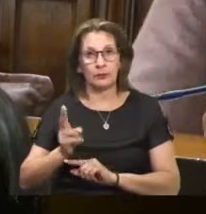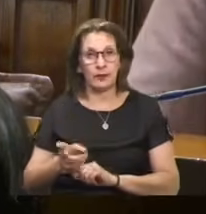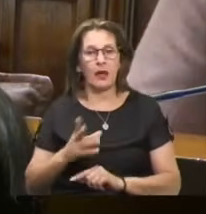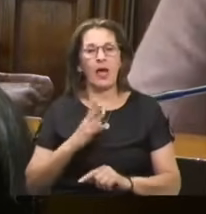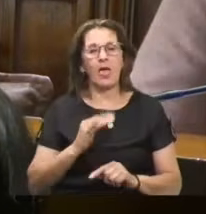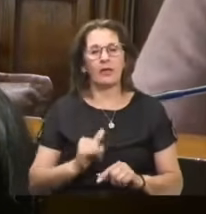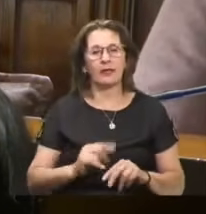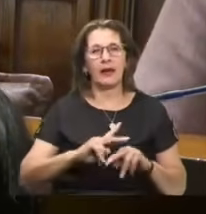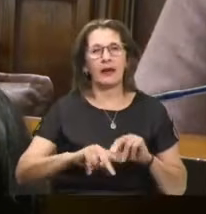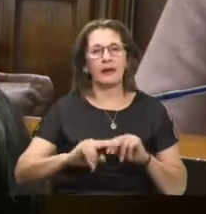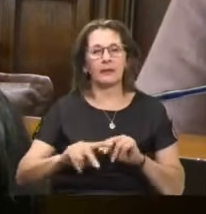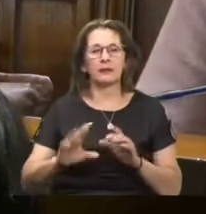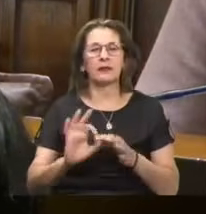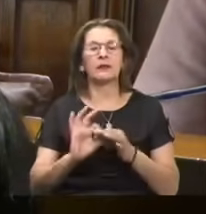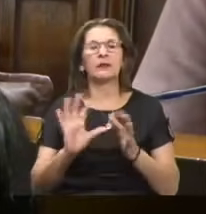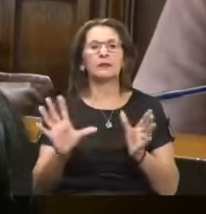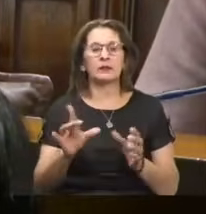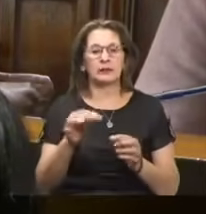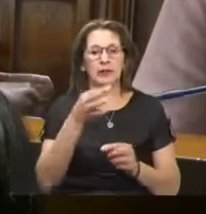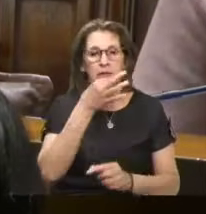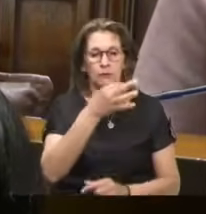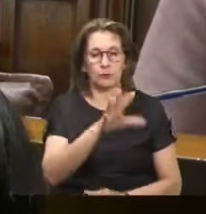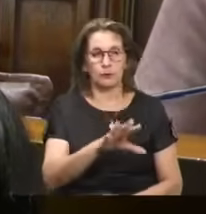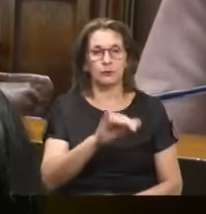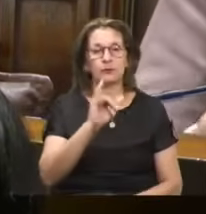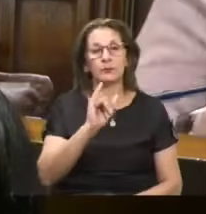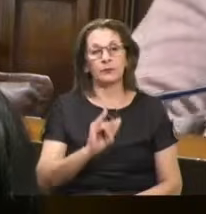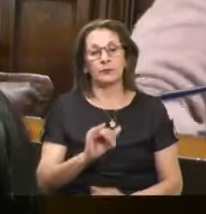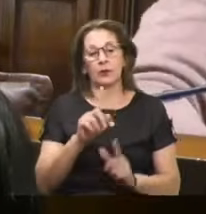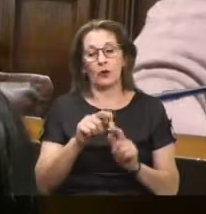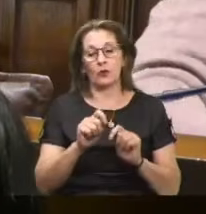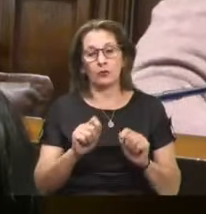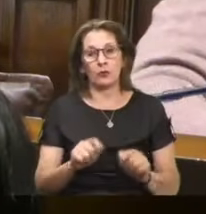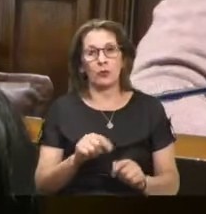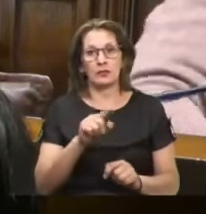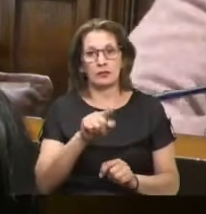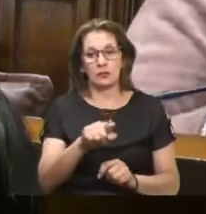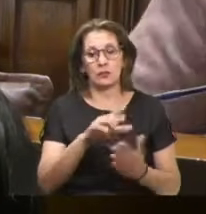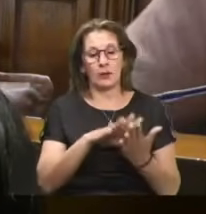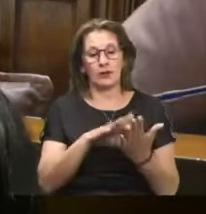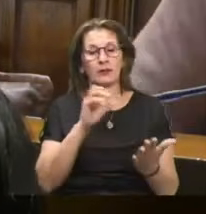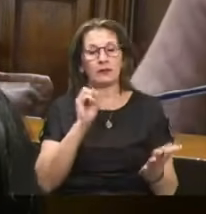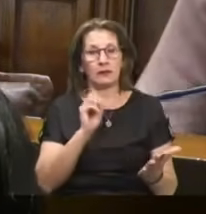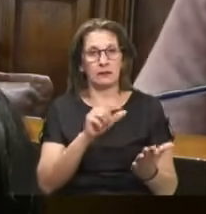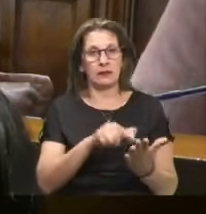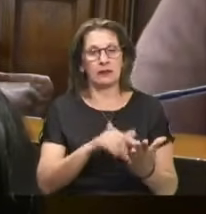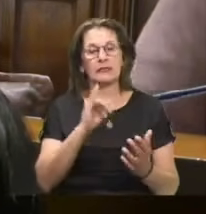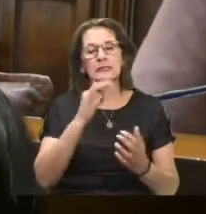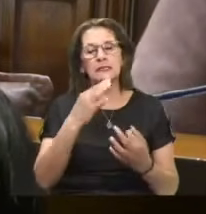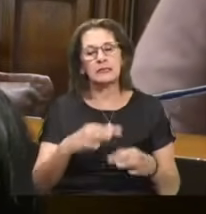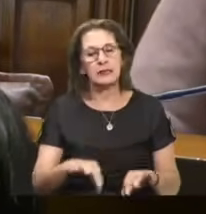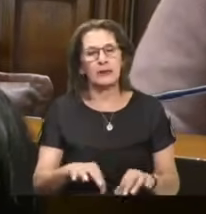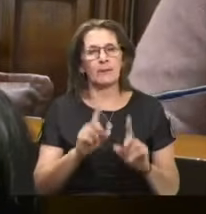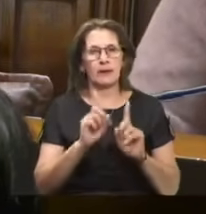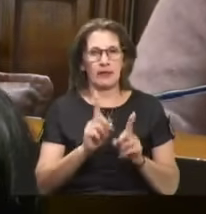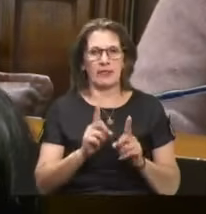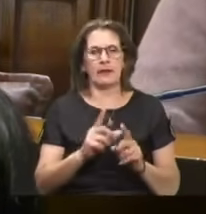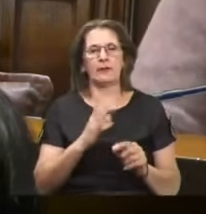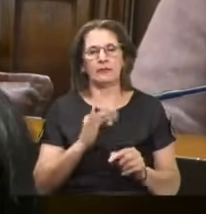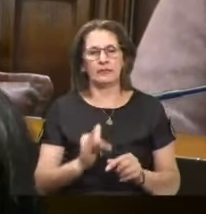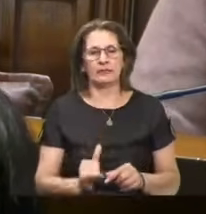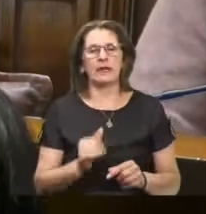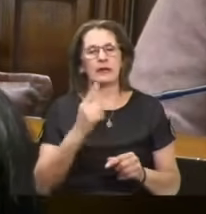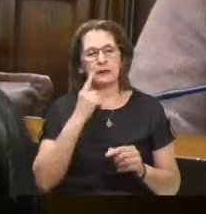limitan libertades. En consecuencia, su interpretación siempre tiene que ser restrictiva